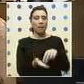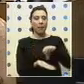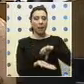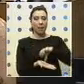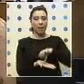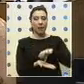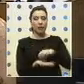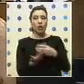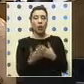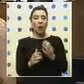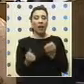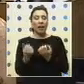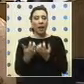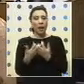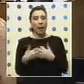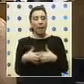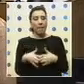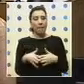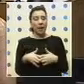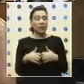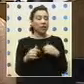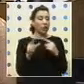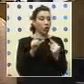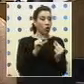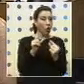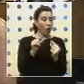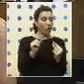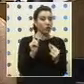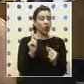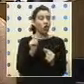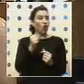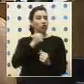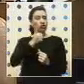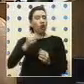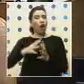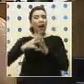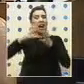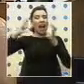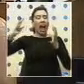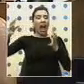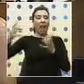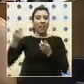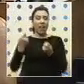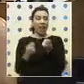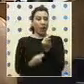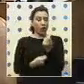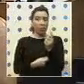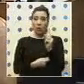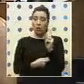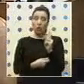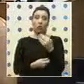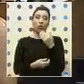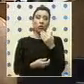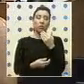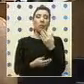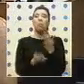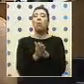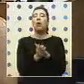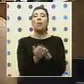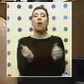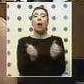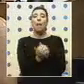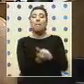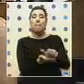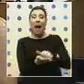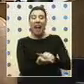Con cualquier empresario que uno hable, y no estoy hablando de los grandes grupos económicos, sino que con el panadero que le